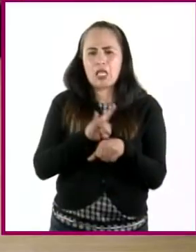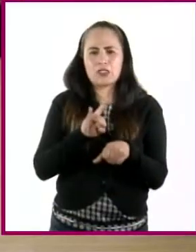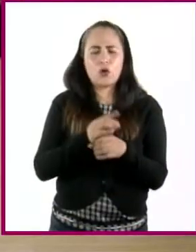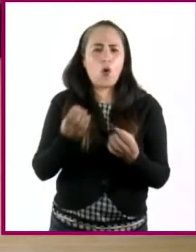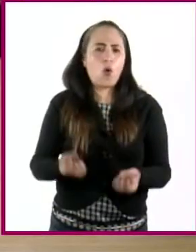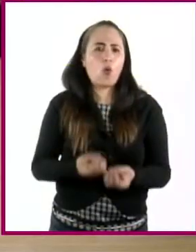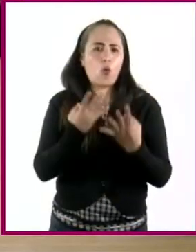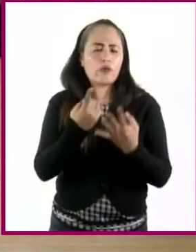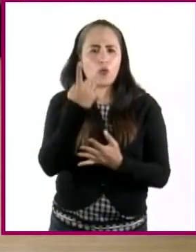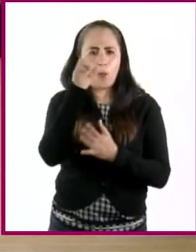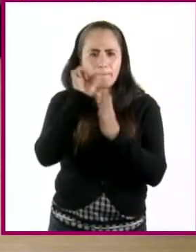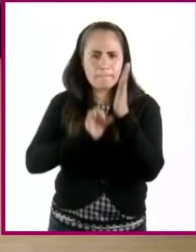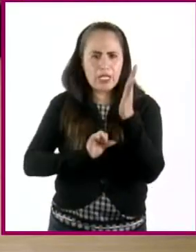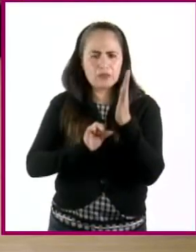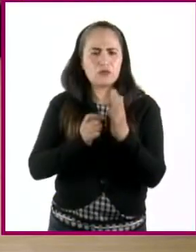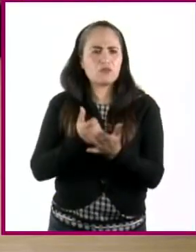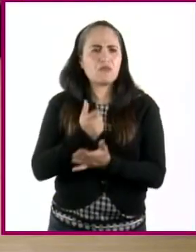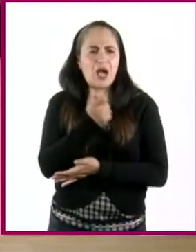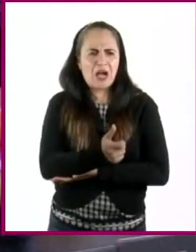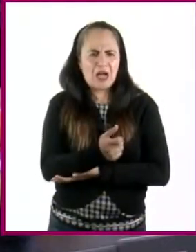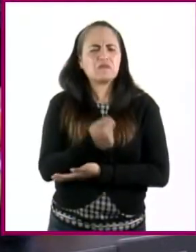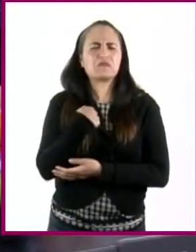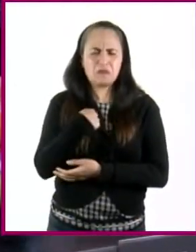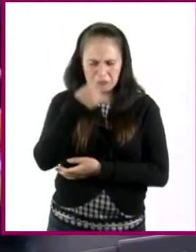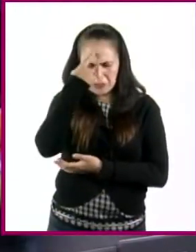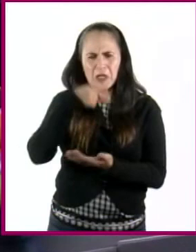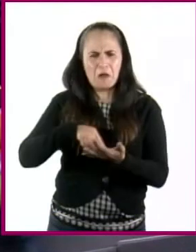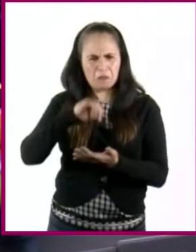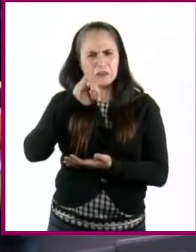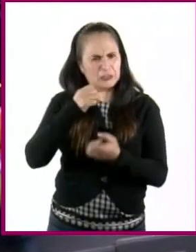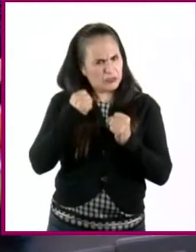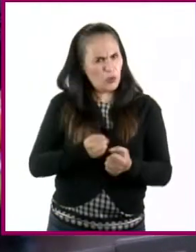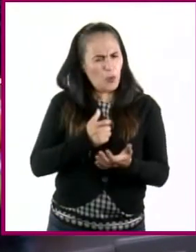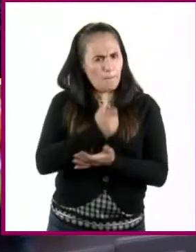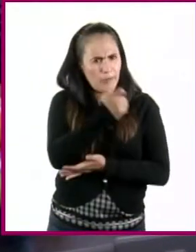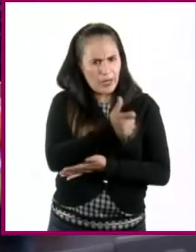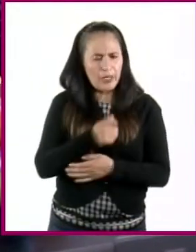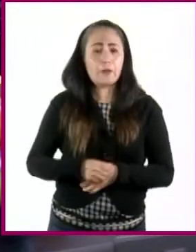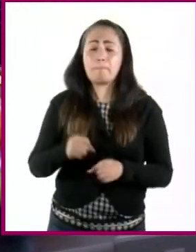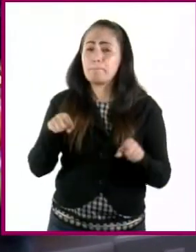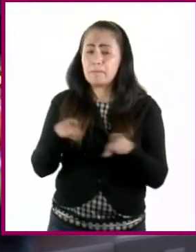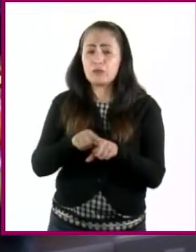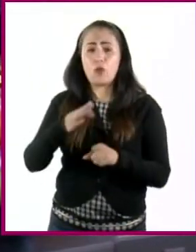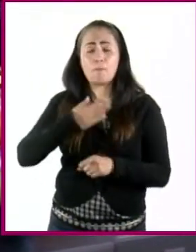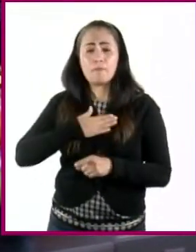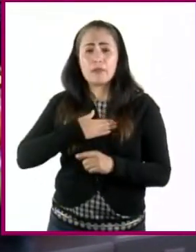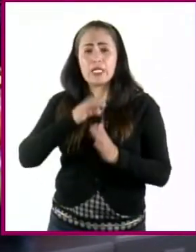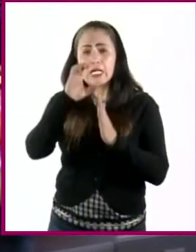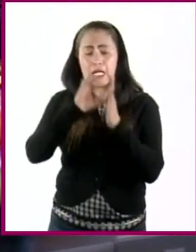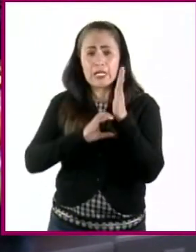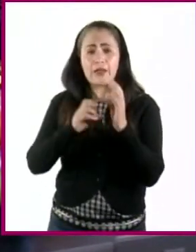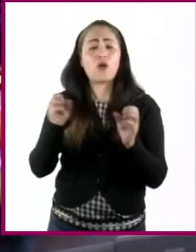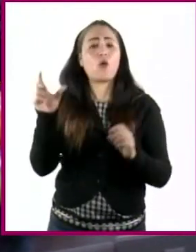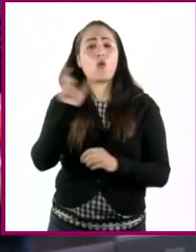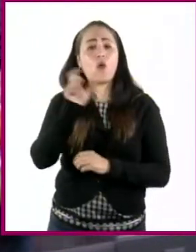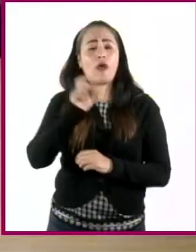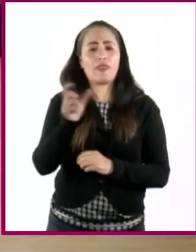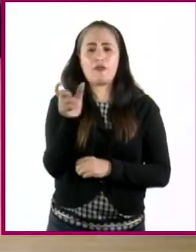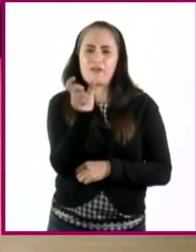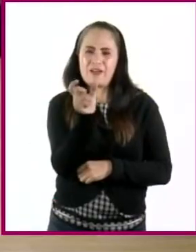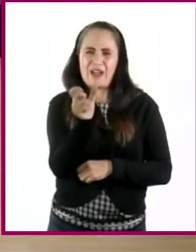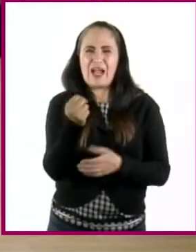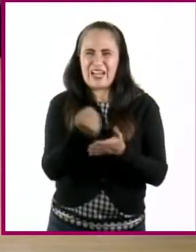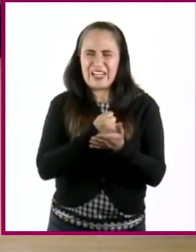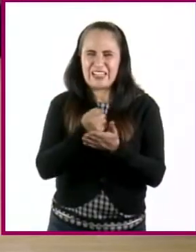iba a pagar mensualmente y creo que sí me va a alcanzar. Yo además marqué mi calendario la fecha de corte de mis tarjetas para que no